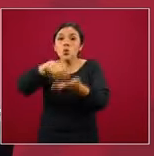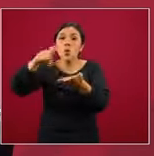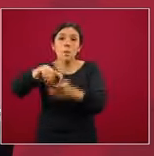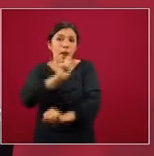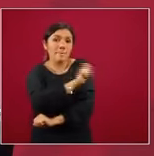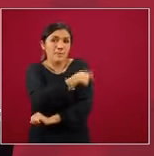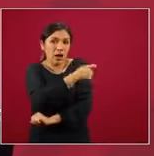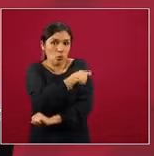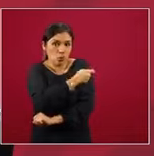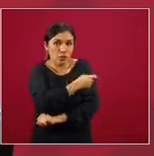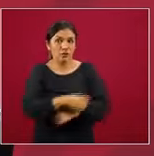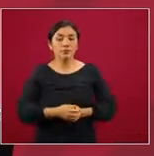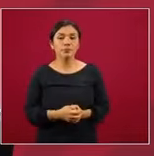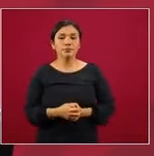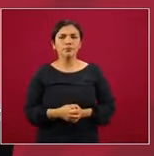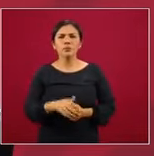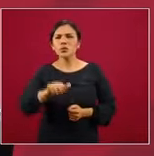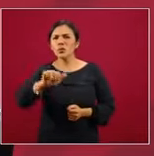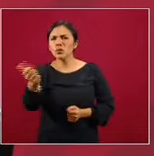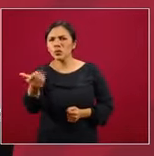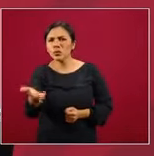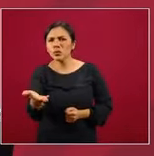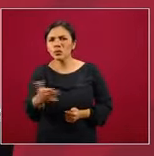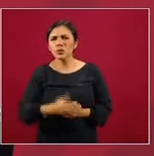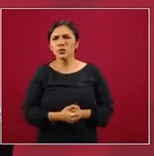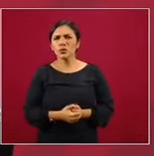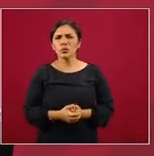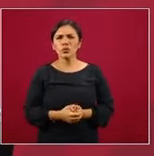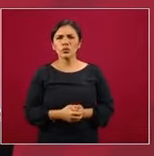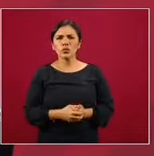vacunas. ¿Otra?